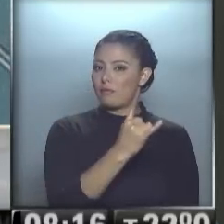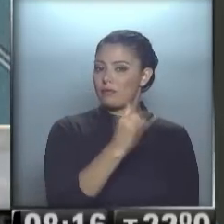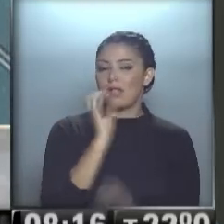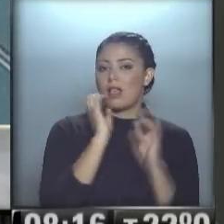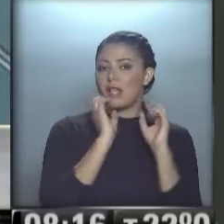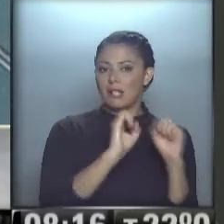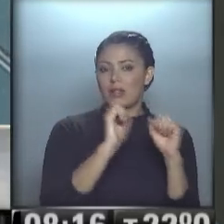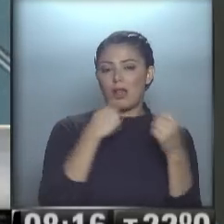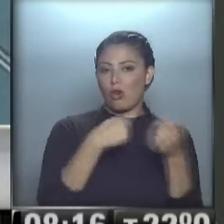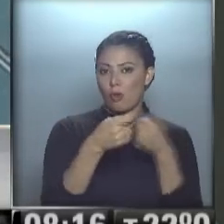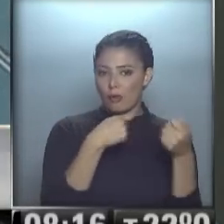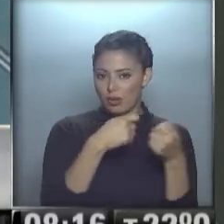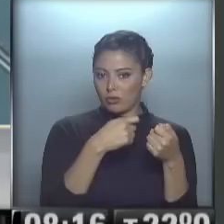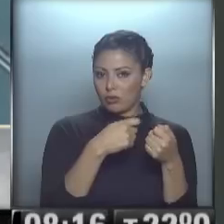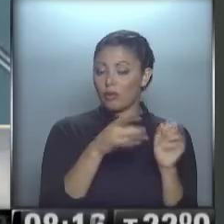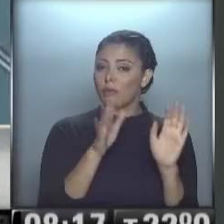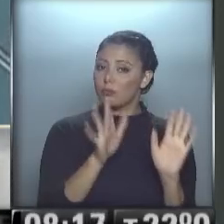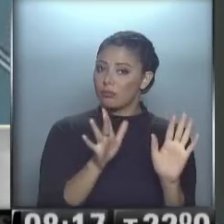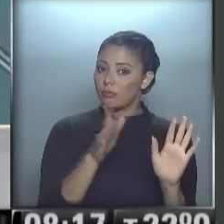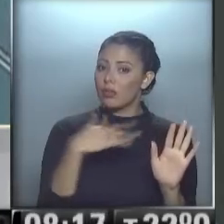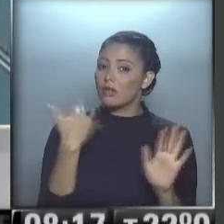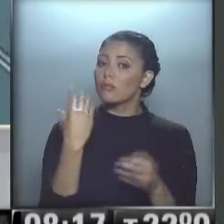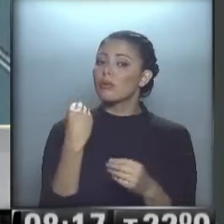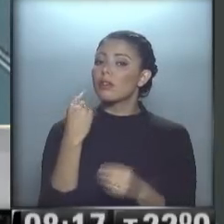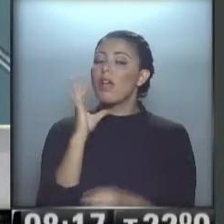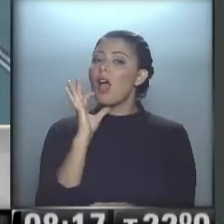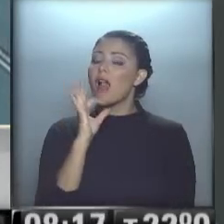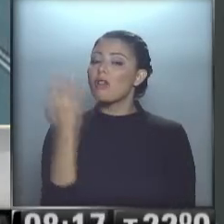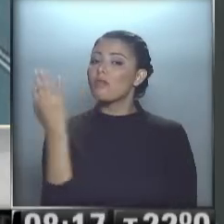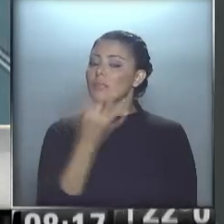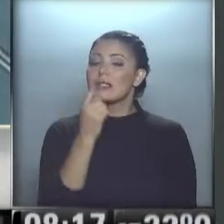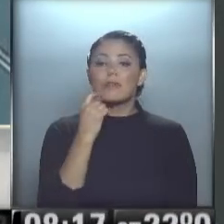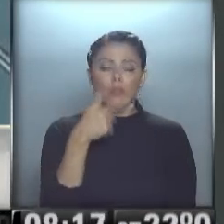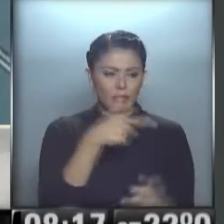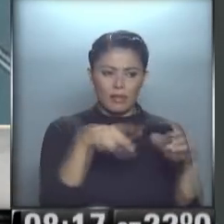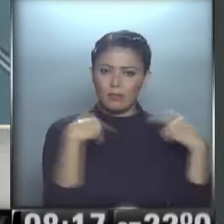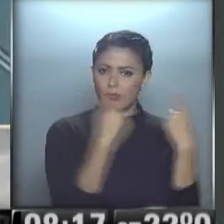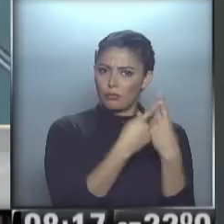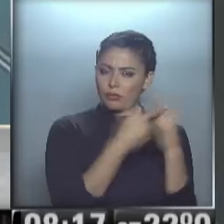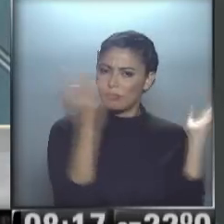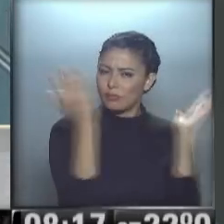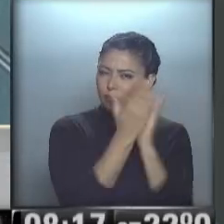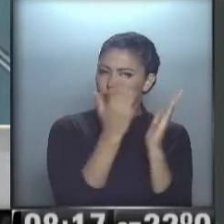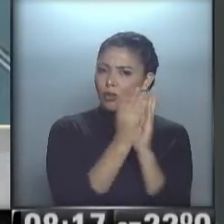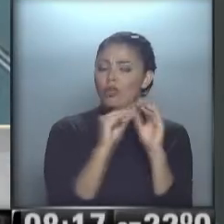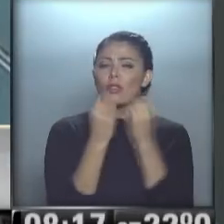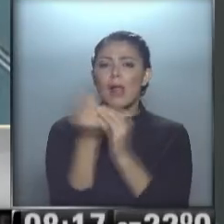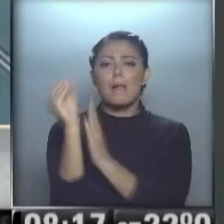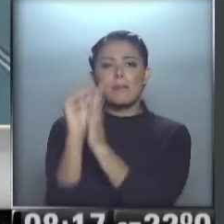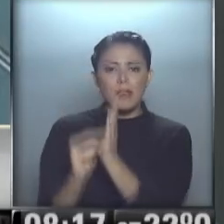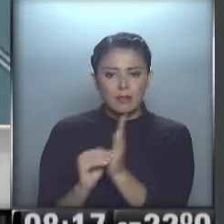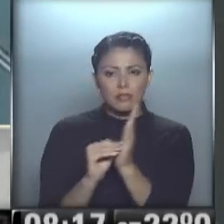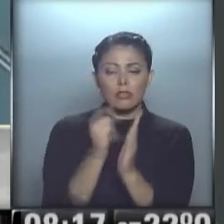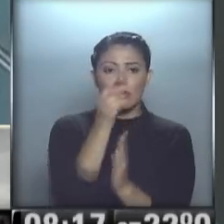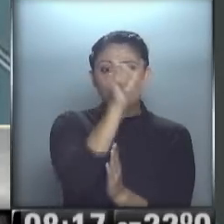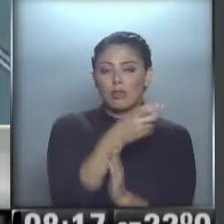secretaría de comercio atento a que se trata de un producto sensible cuando uno analiza el índice de precios al